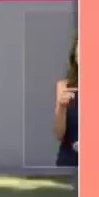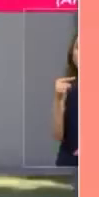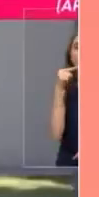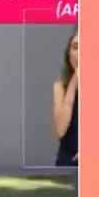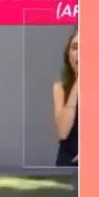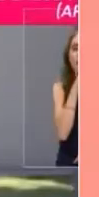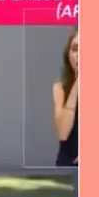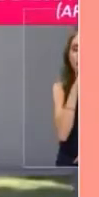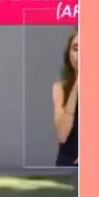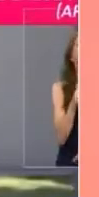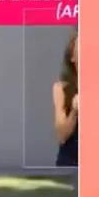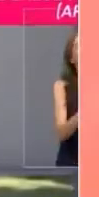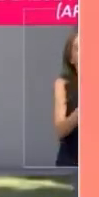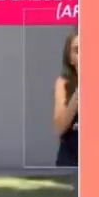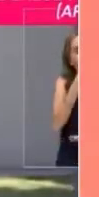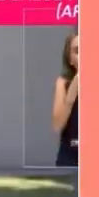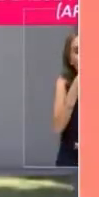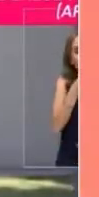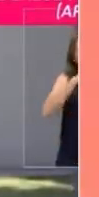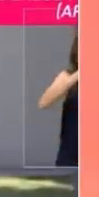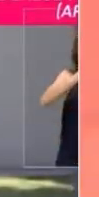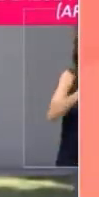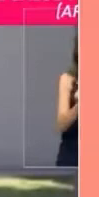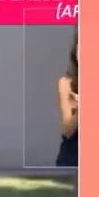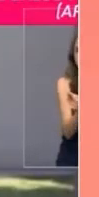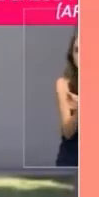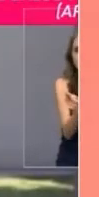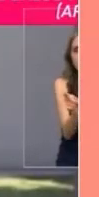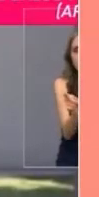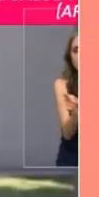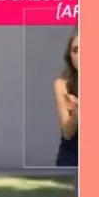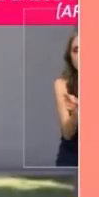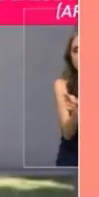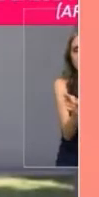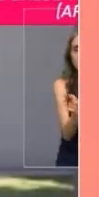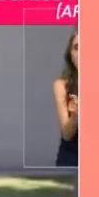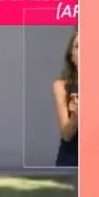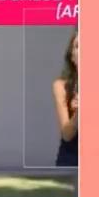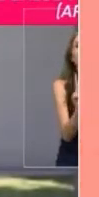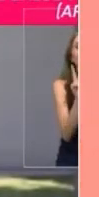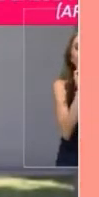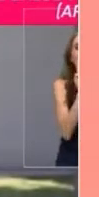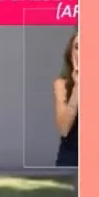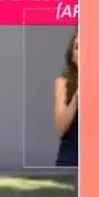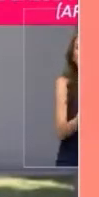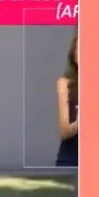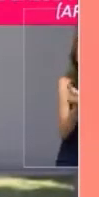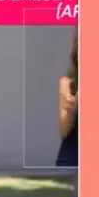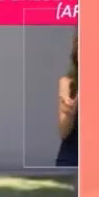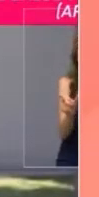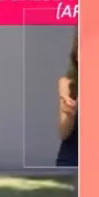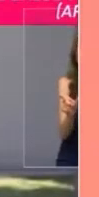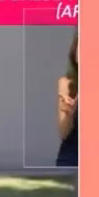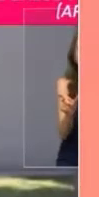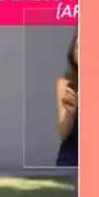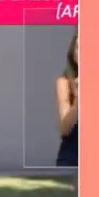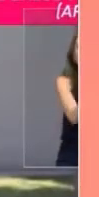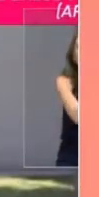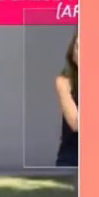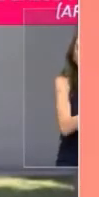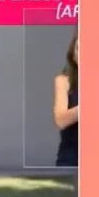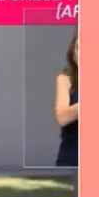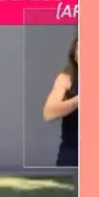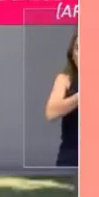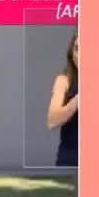con una menor cantidad. Pero en este caso, el consumidor, cuando se trata de psicotrópico, sí puede ser perseguido